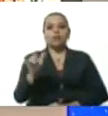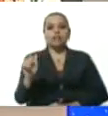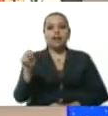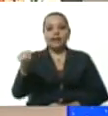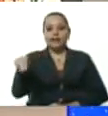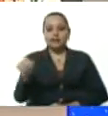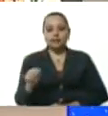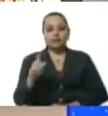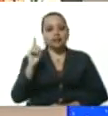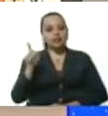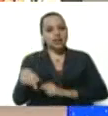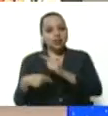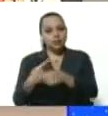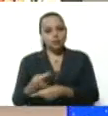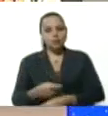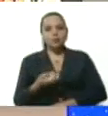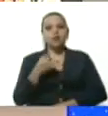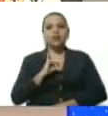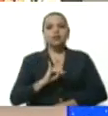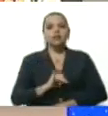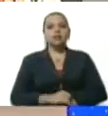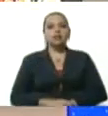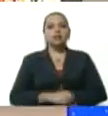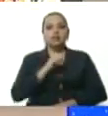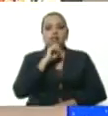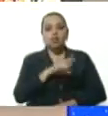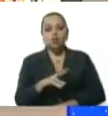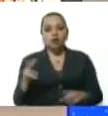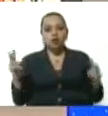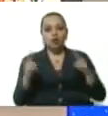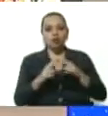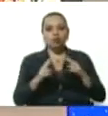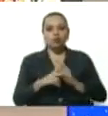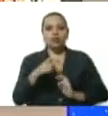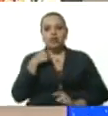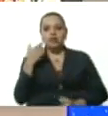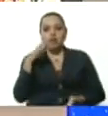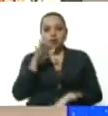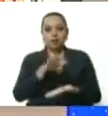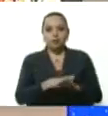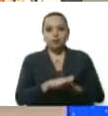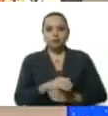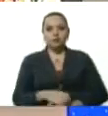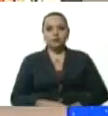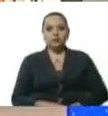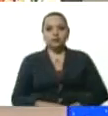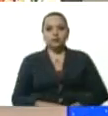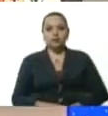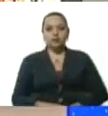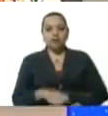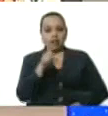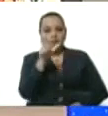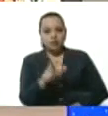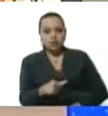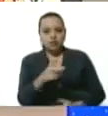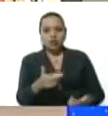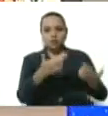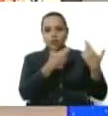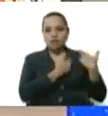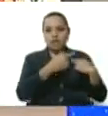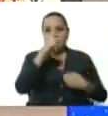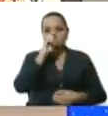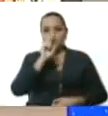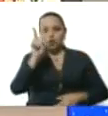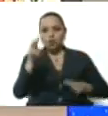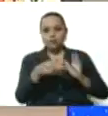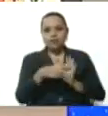luego, bueno, sucedió lo que la historia conoce, el fallecimiento del buen oficiante, año 2014, el